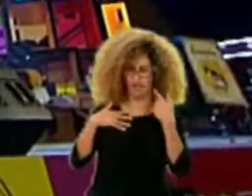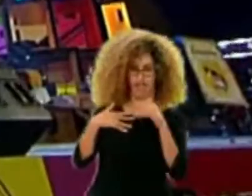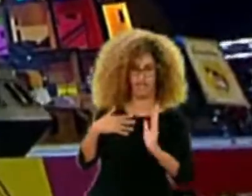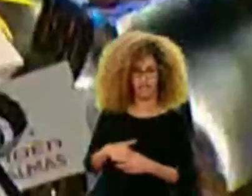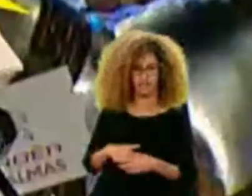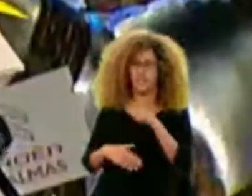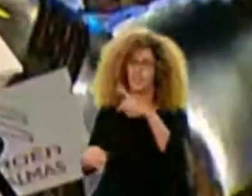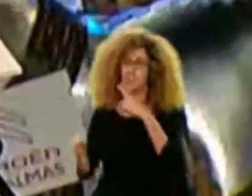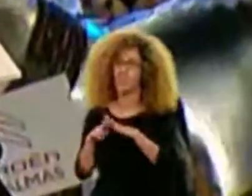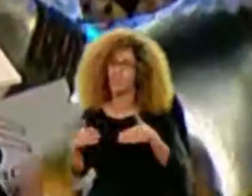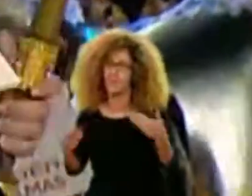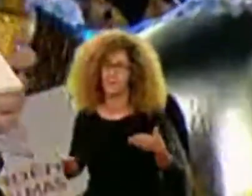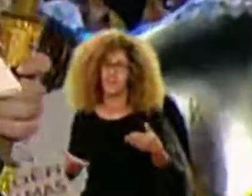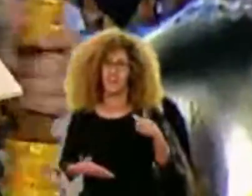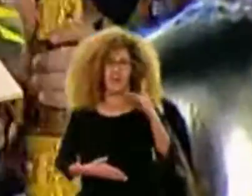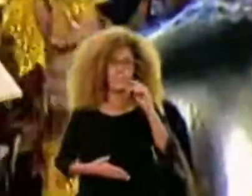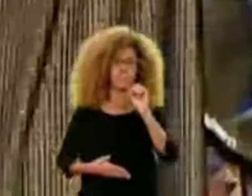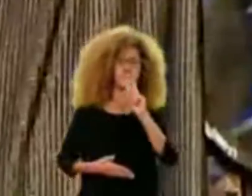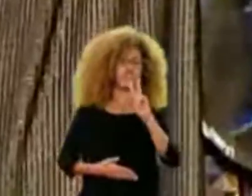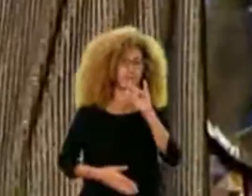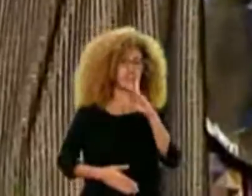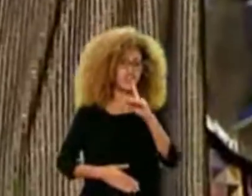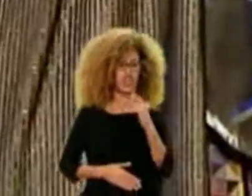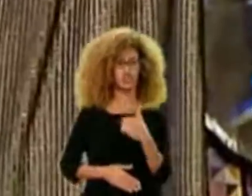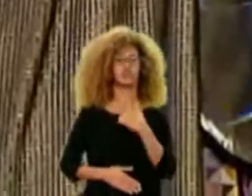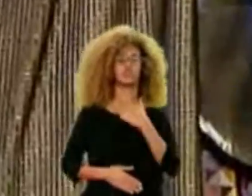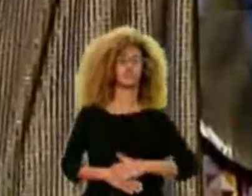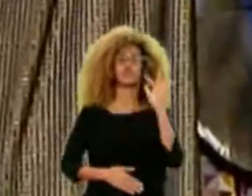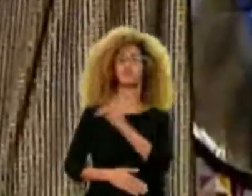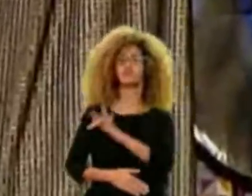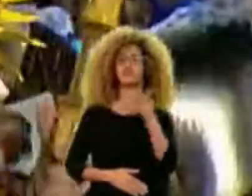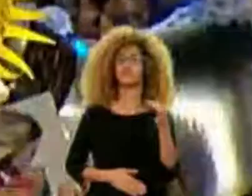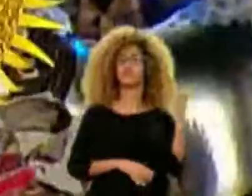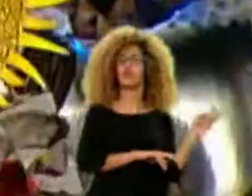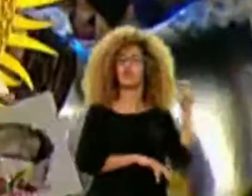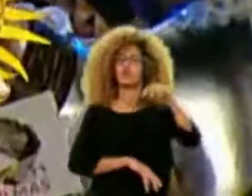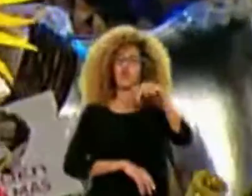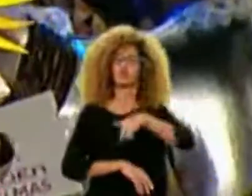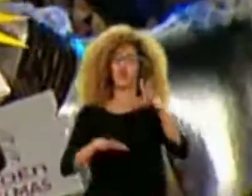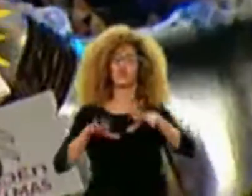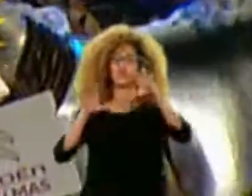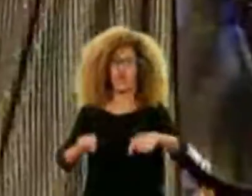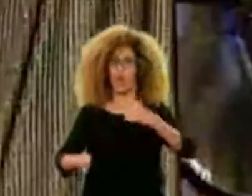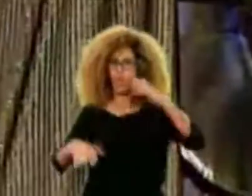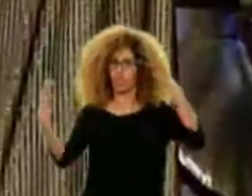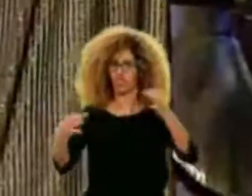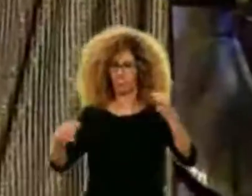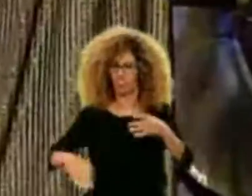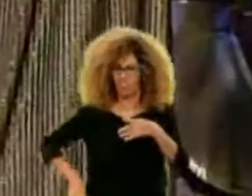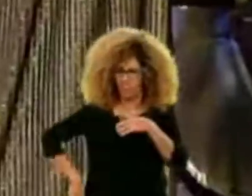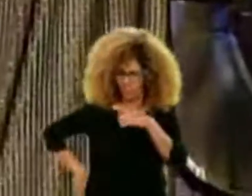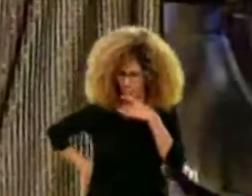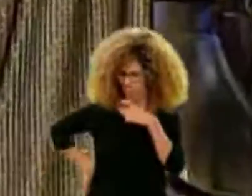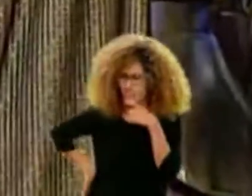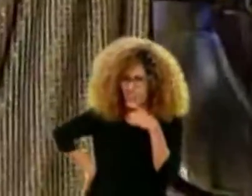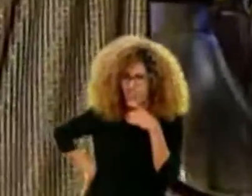rey? David de Bettencourt. Soy un conquistador francés muy peligroso. ¿Cómo es eso? ¿Peligro